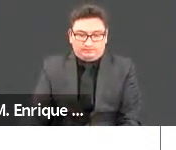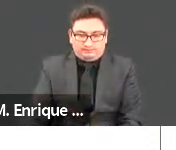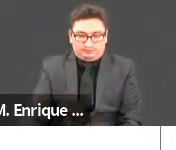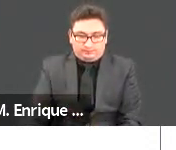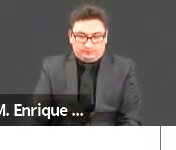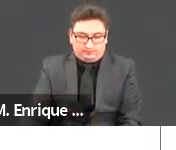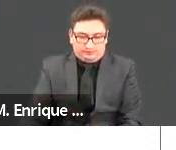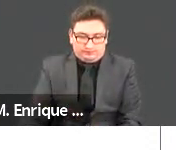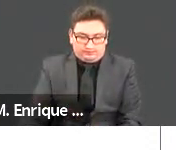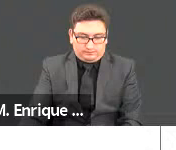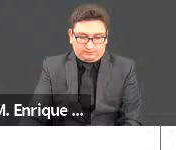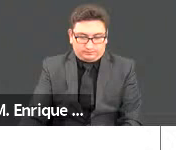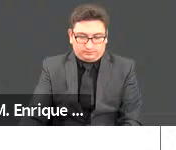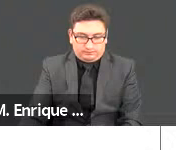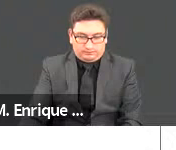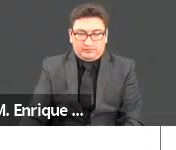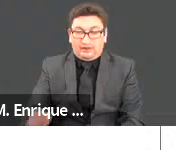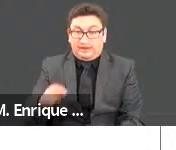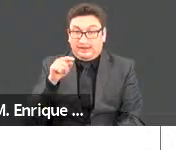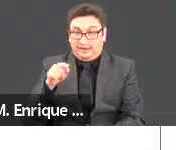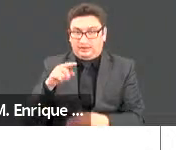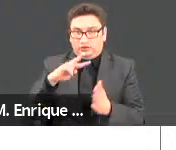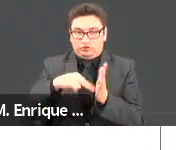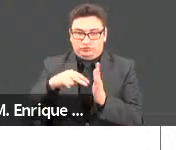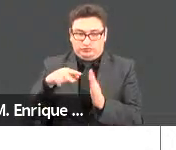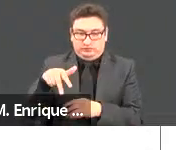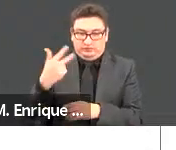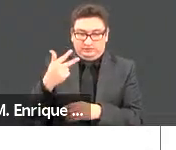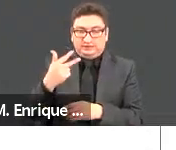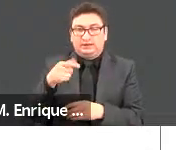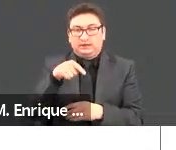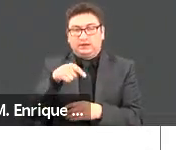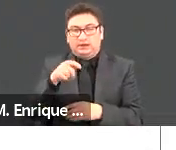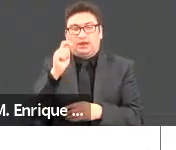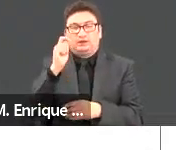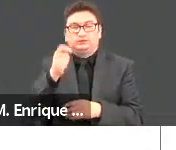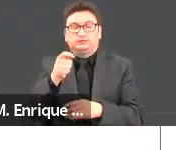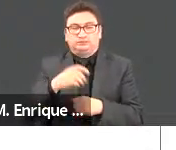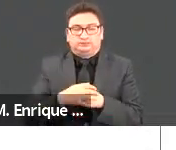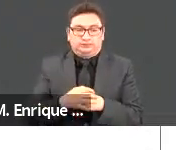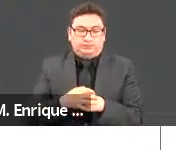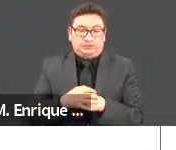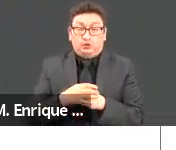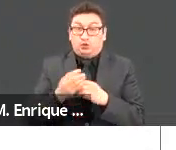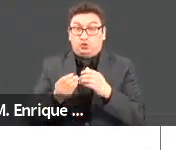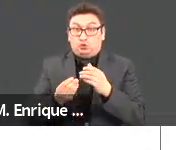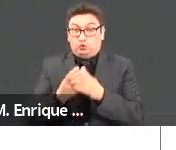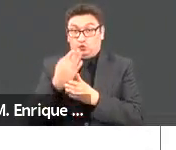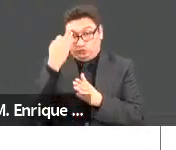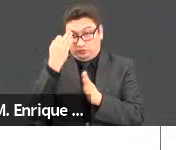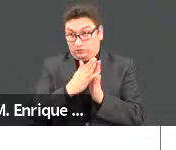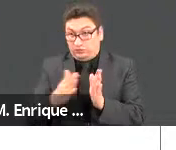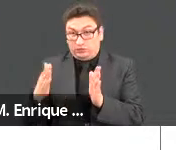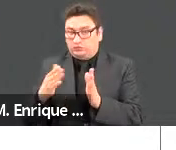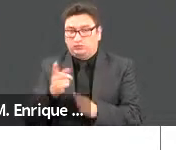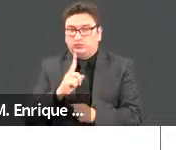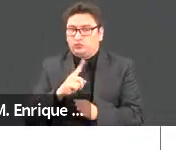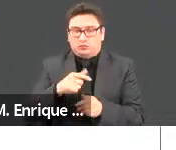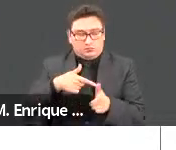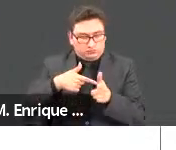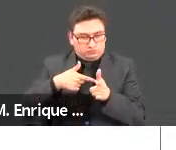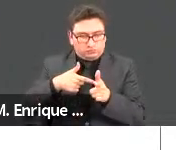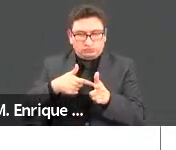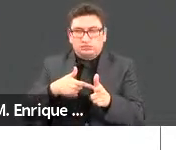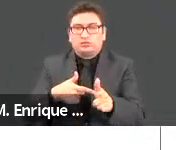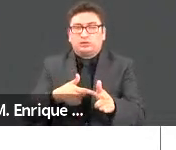Precisamente aquí en este año 2013, que no llegó a crear una nueva época, pero existieron,